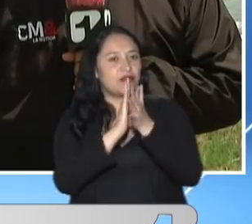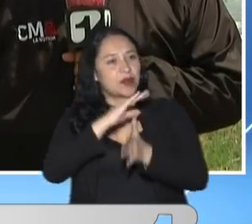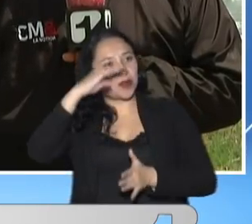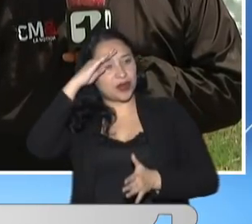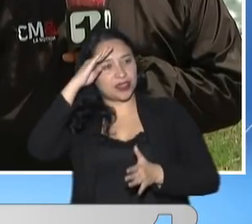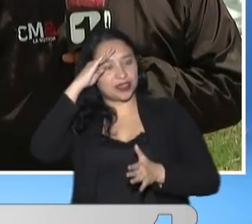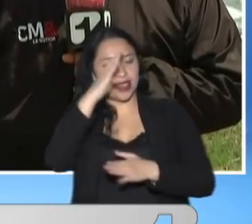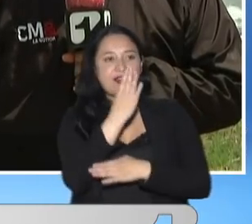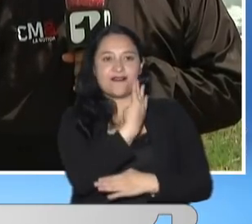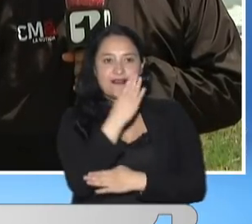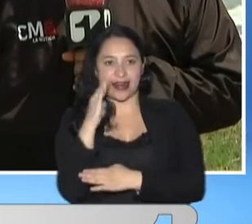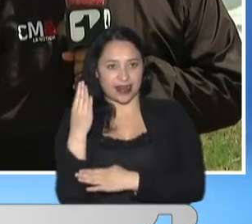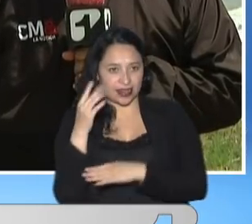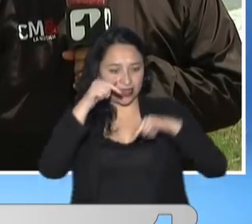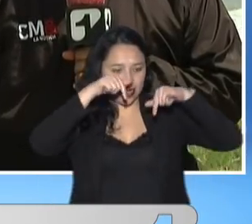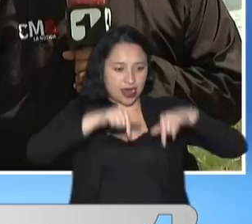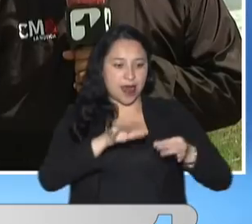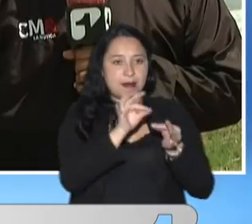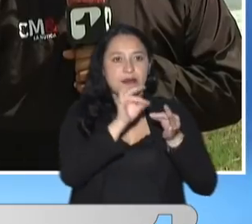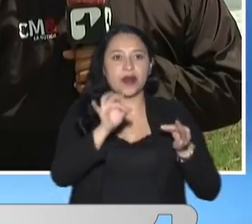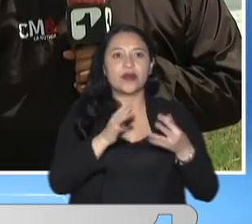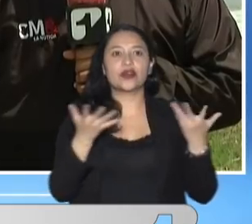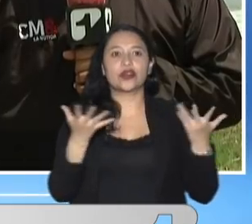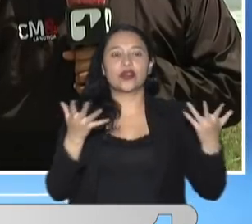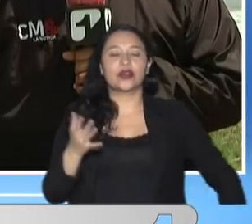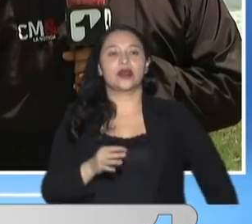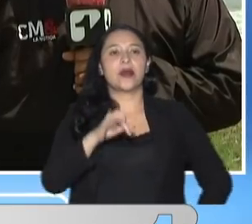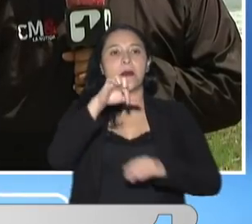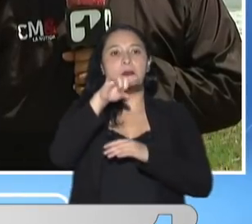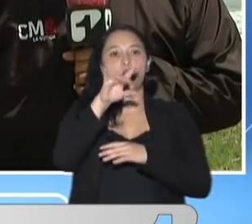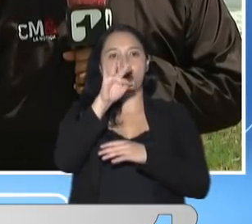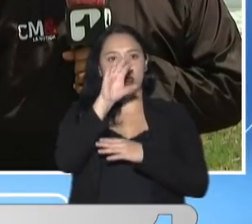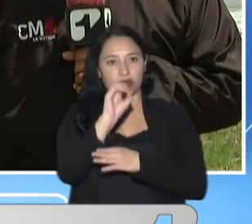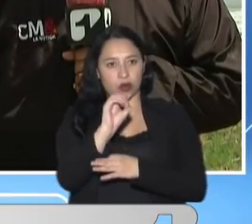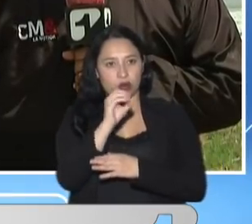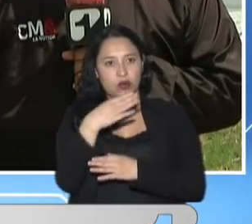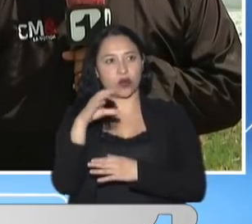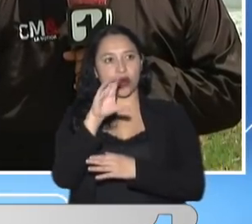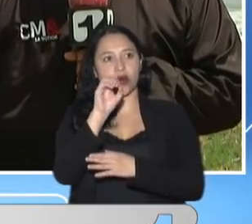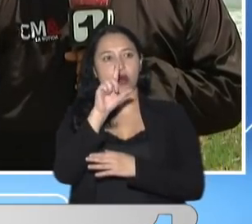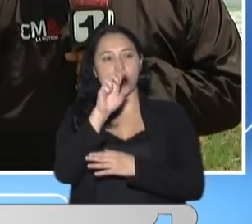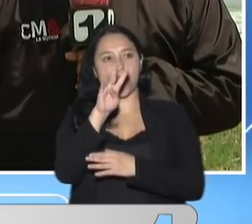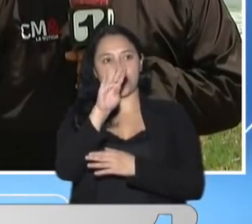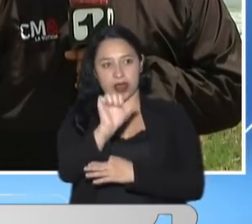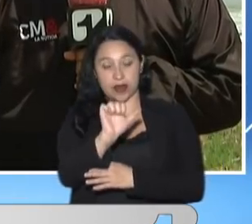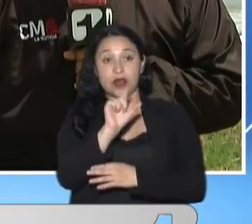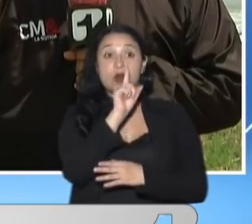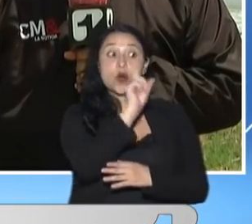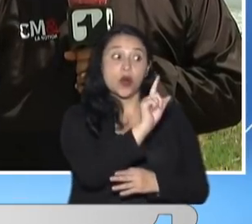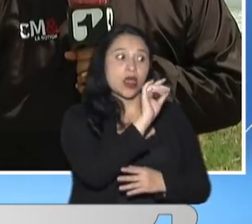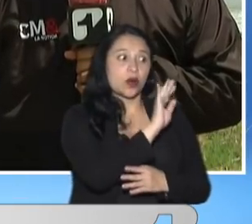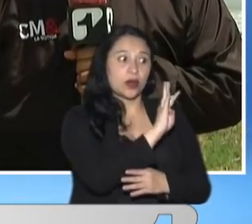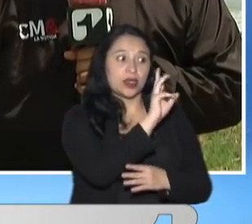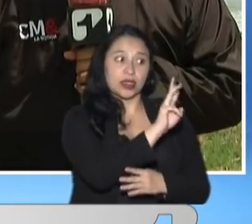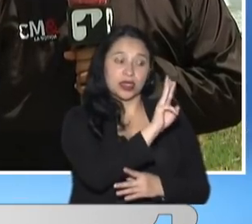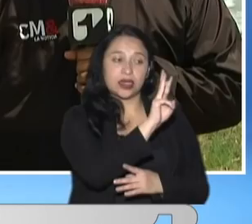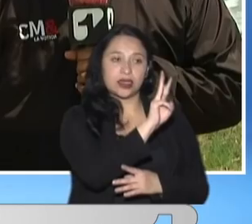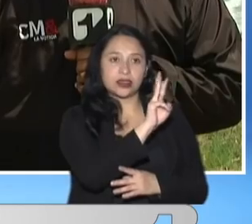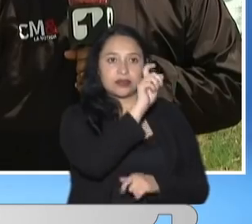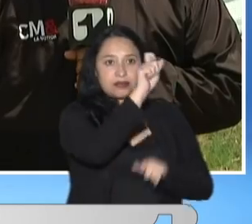las que se encontraron aquí en el municipio de Puerto Colombia. Una con 43 personas, la otra